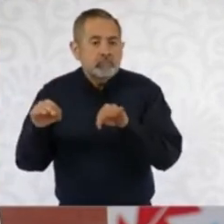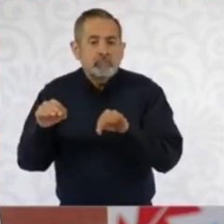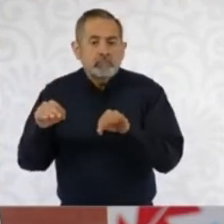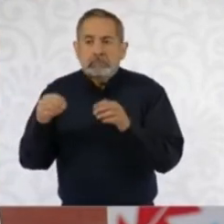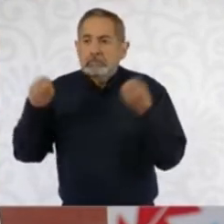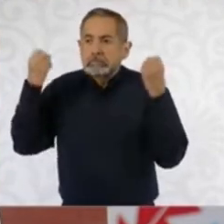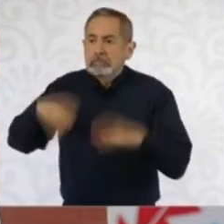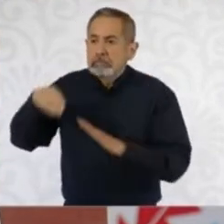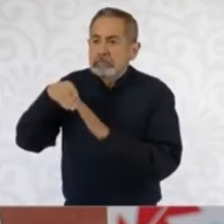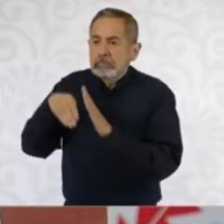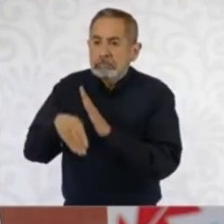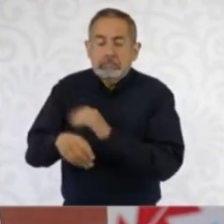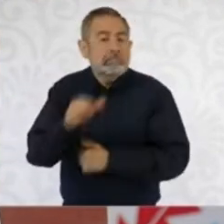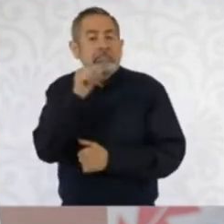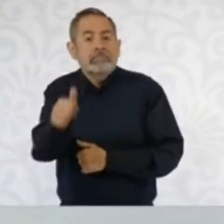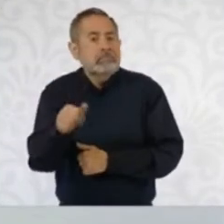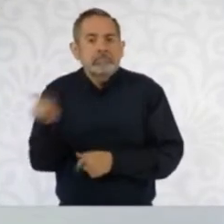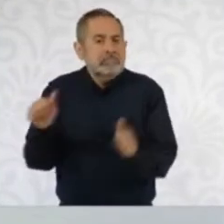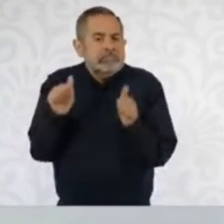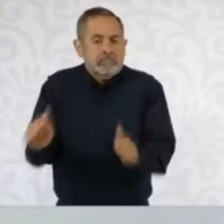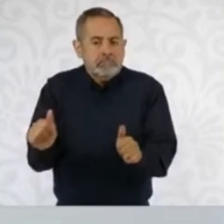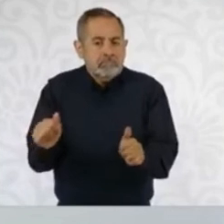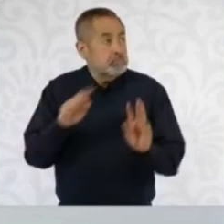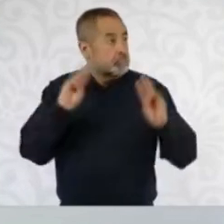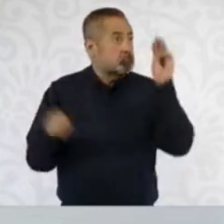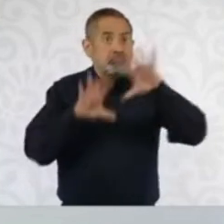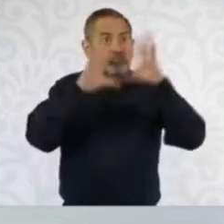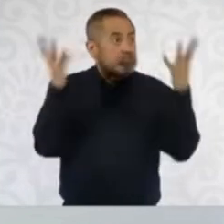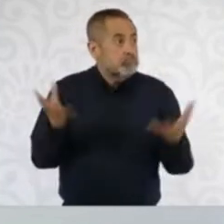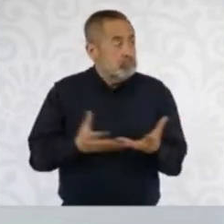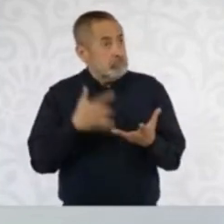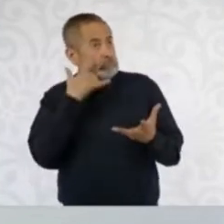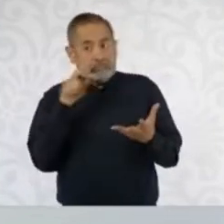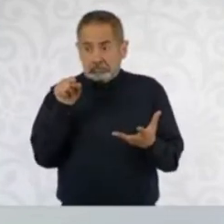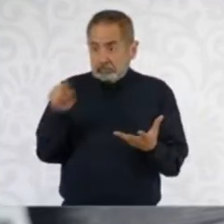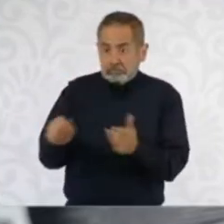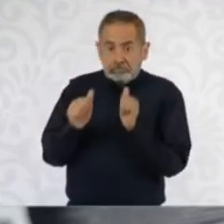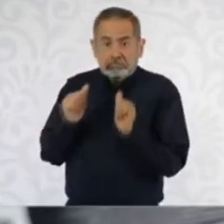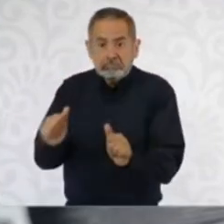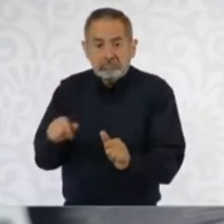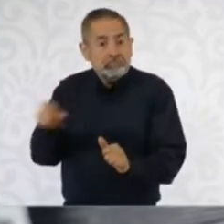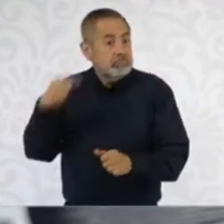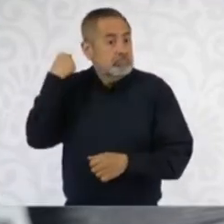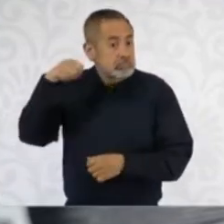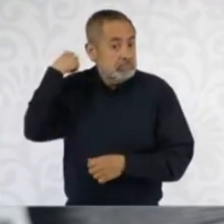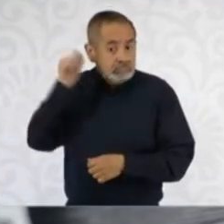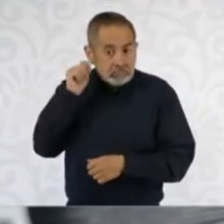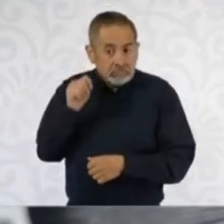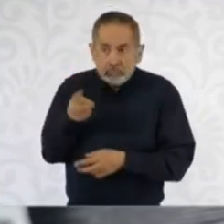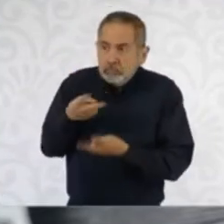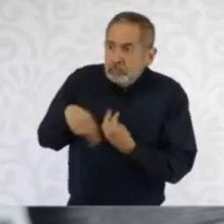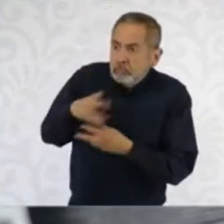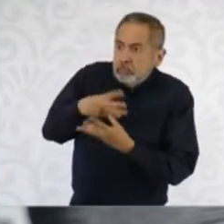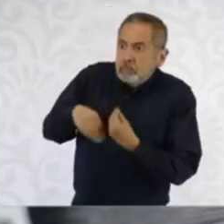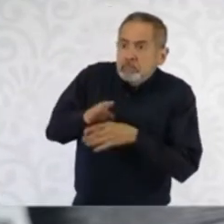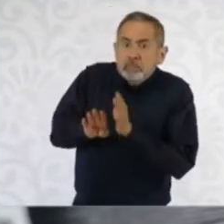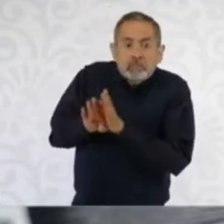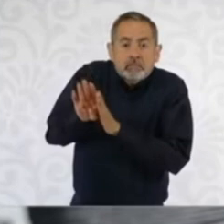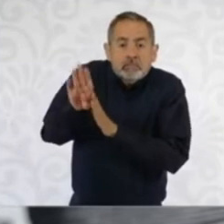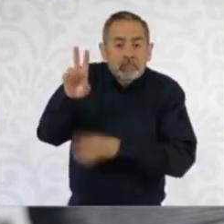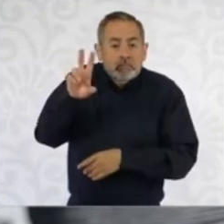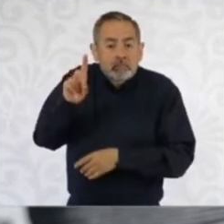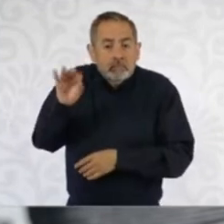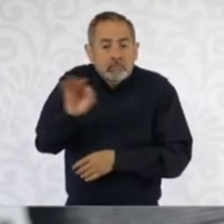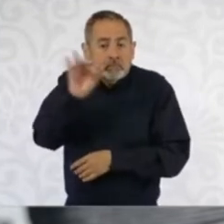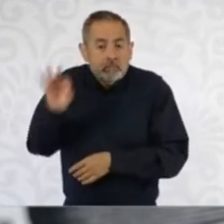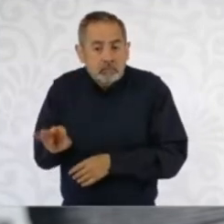estados subnacionales en el mundo que la pandemia no le afectó en términos de empleo, al contrario, creció. Tabasco creció casi en 30% su